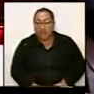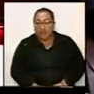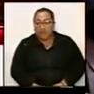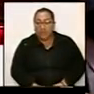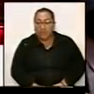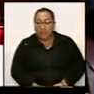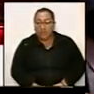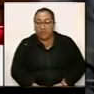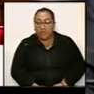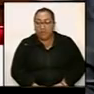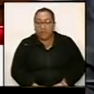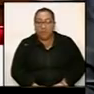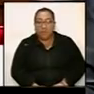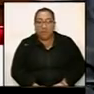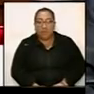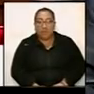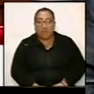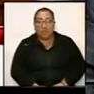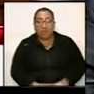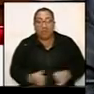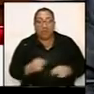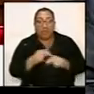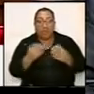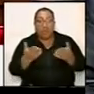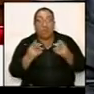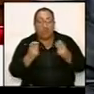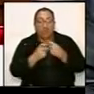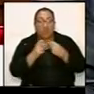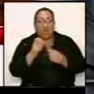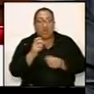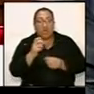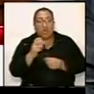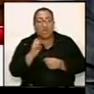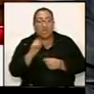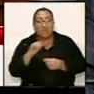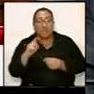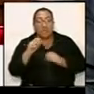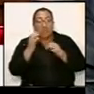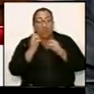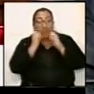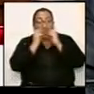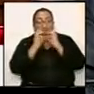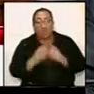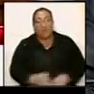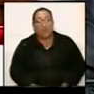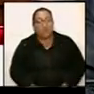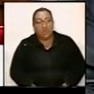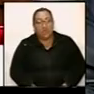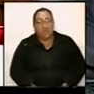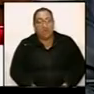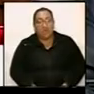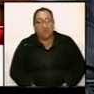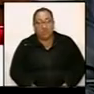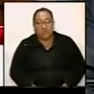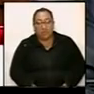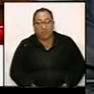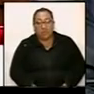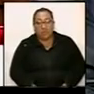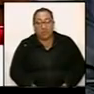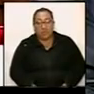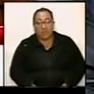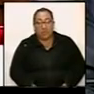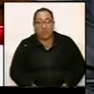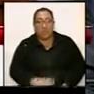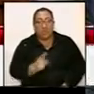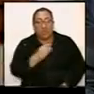Estos niveles que hoy nos muestra la congresista Espinosa son vergonzosos. El premier, en su